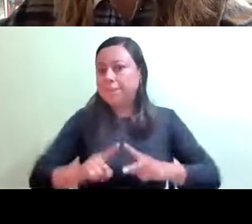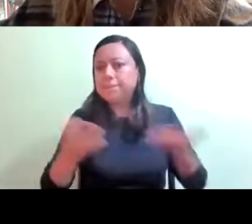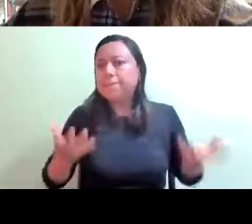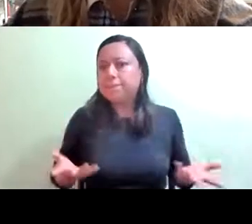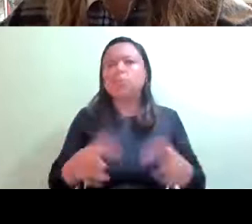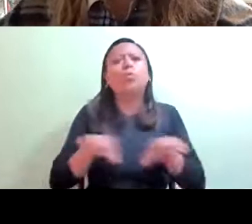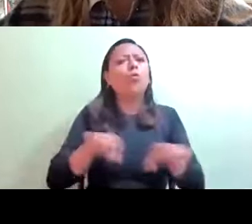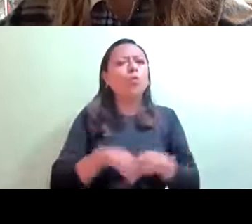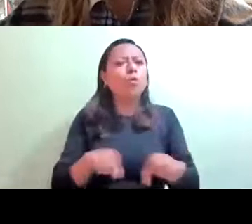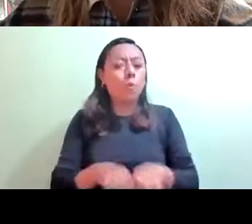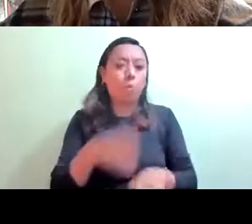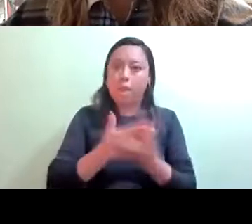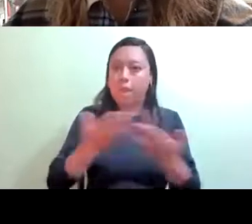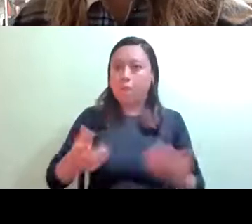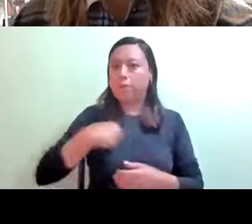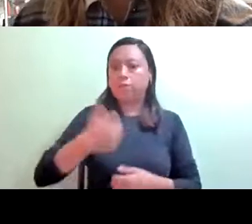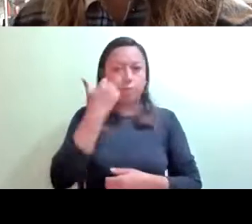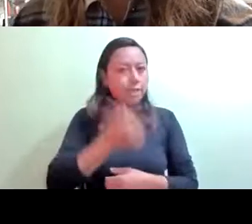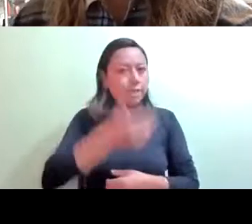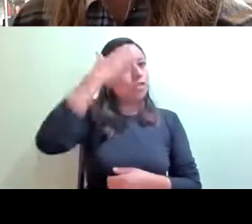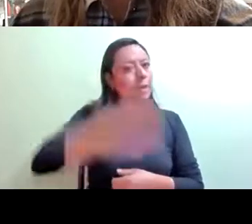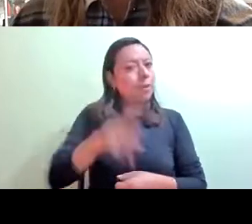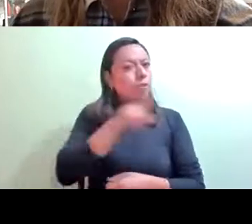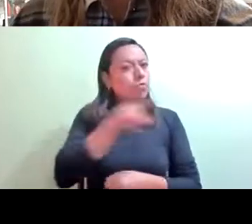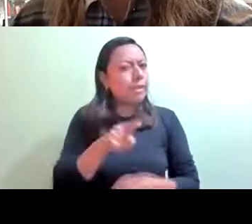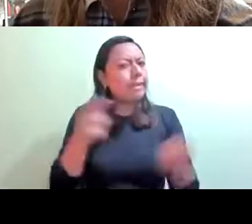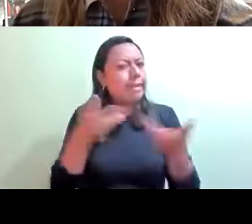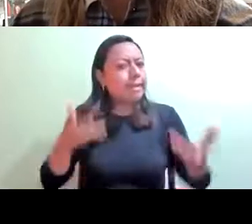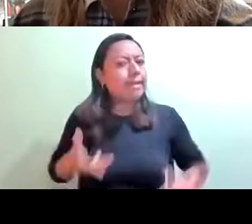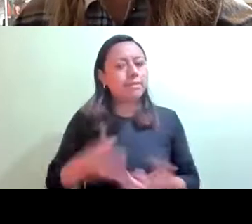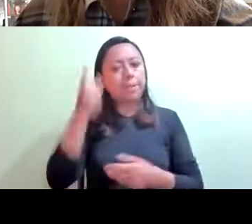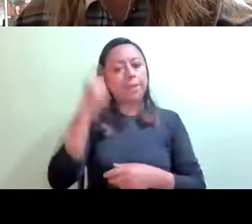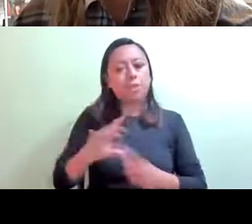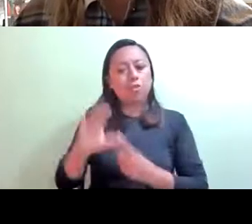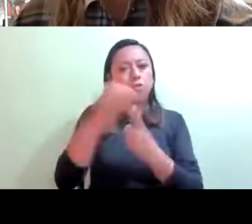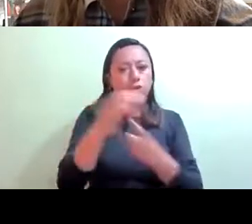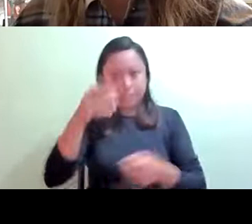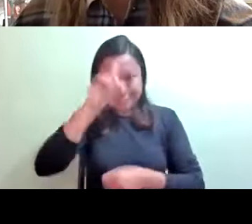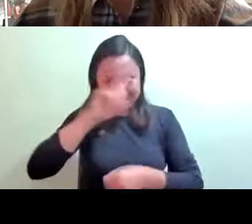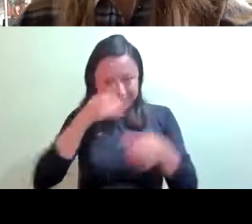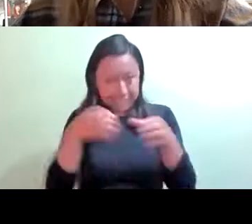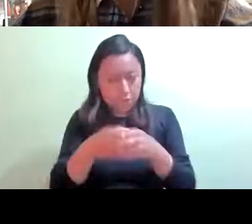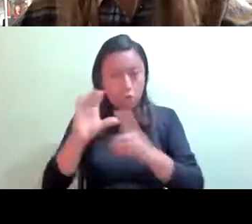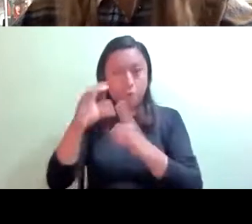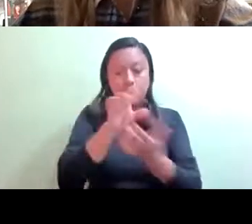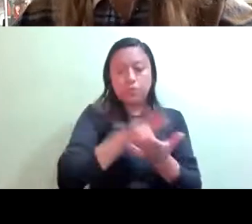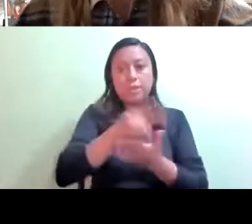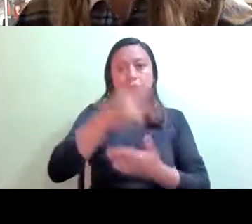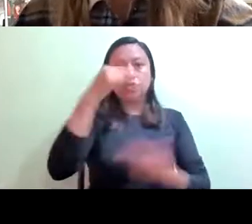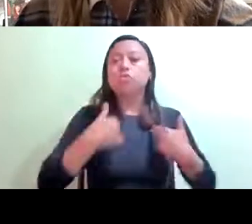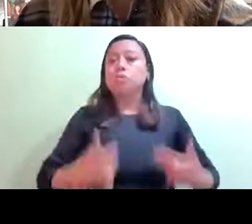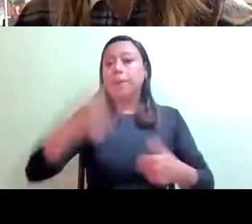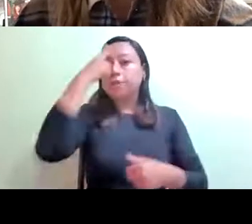me gustaría saber qué acciones impulsaría como consejero ciudadano de la Comisión de Derechos Humanos para combatir la violencia de